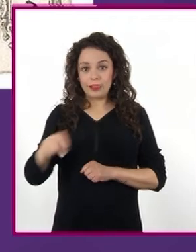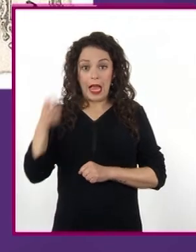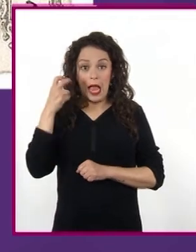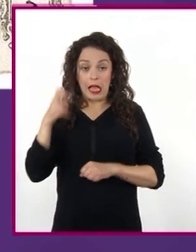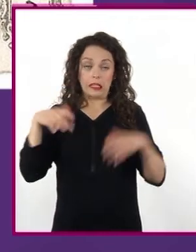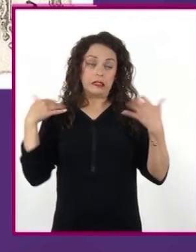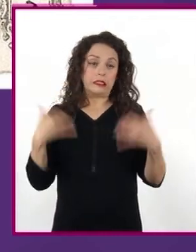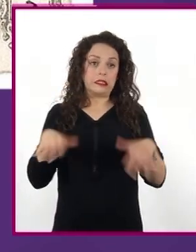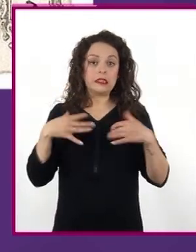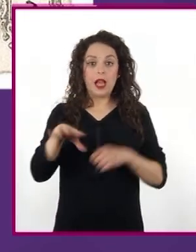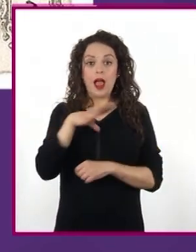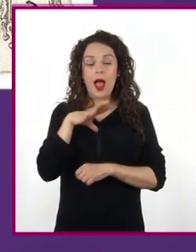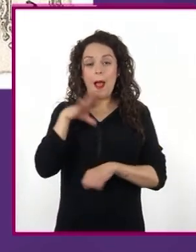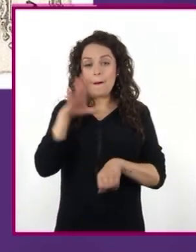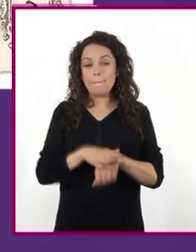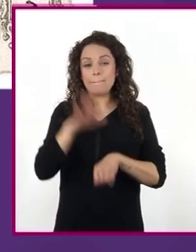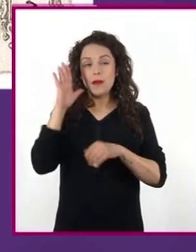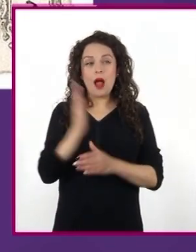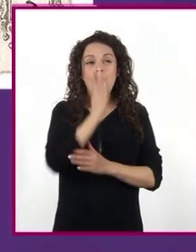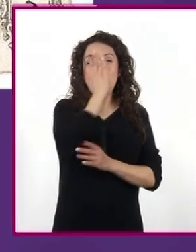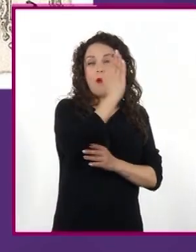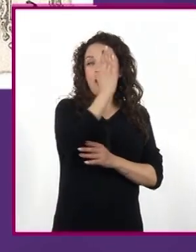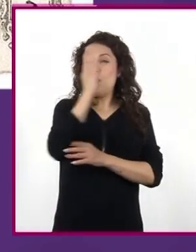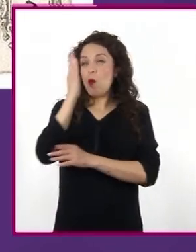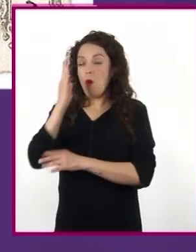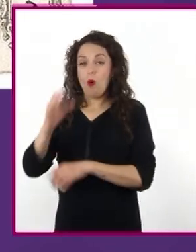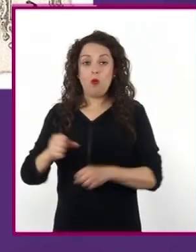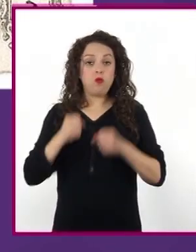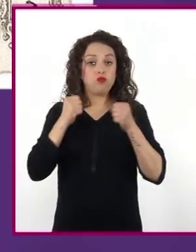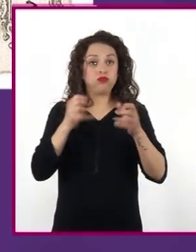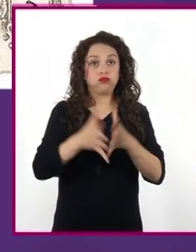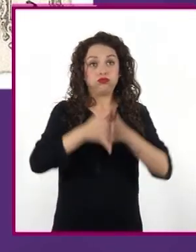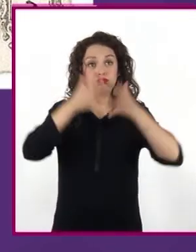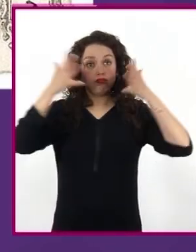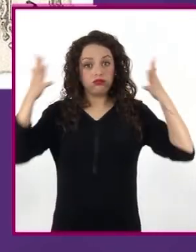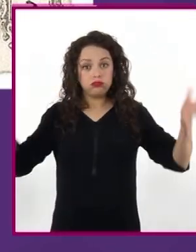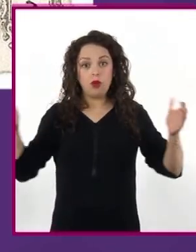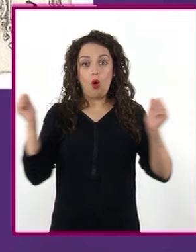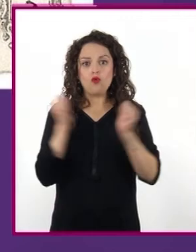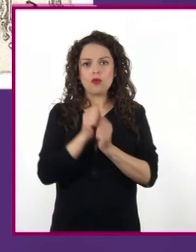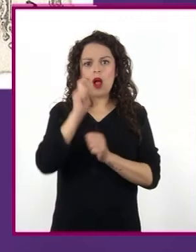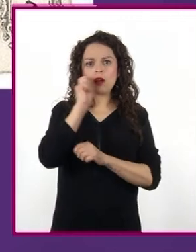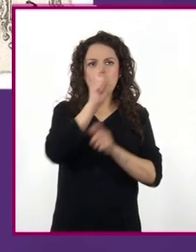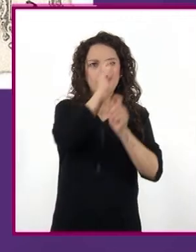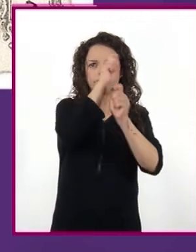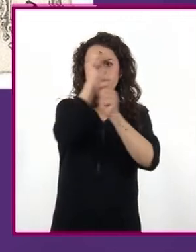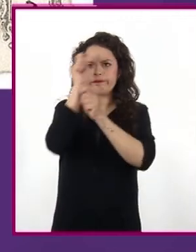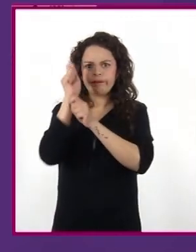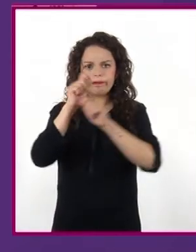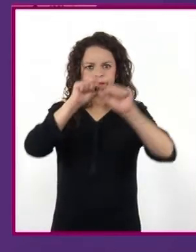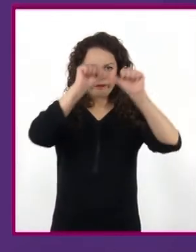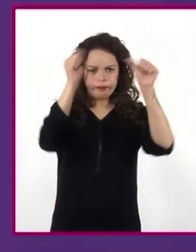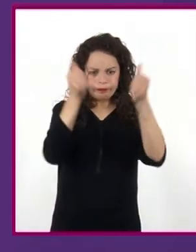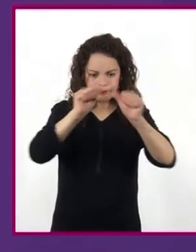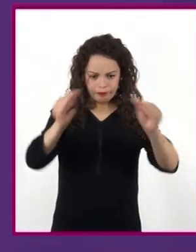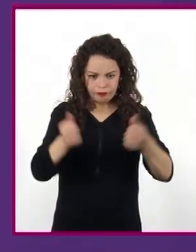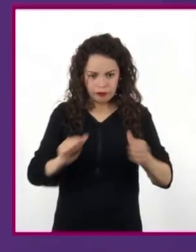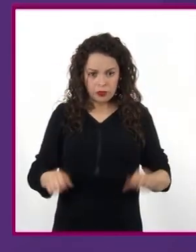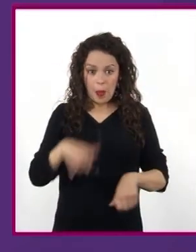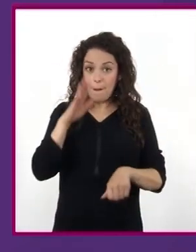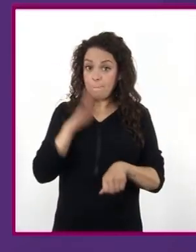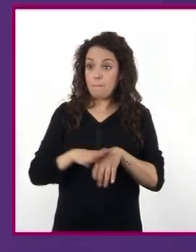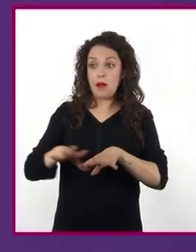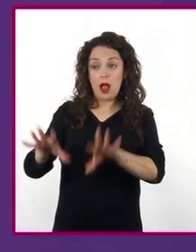enriqueció con una imponente biblioteca y la reproducción de las obras escultóricas más sobresalientes. Por